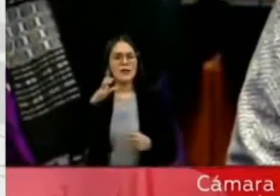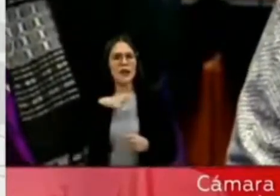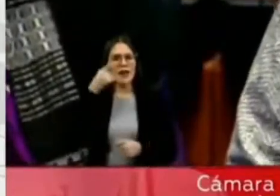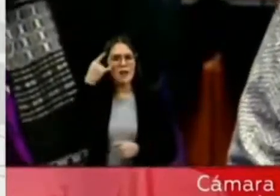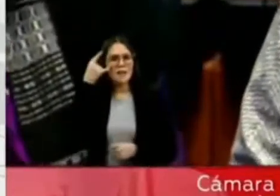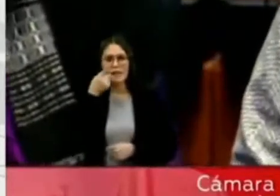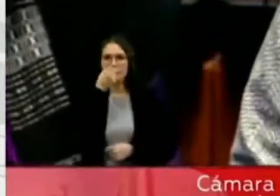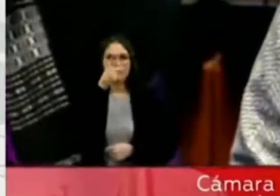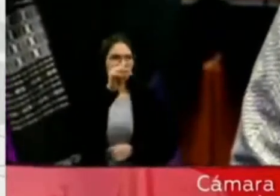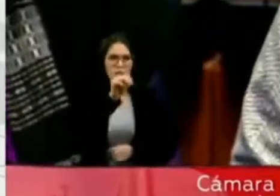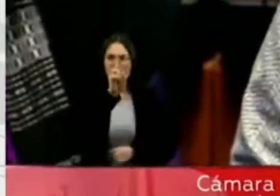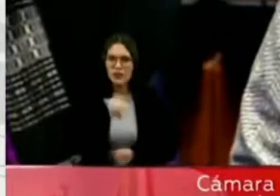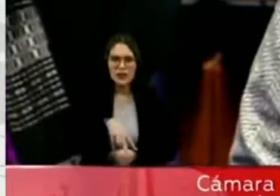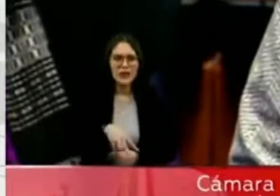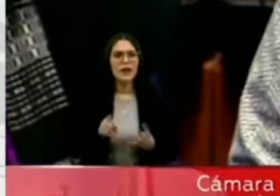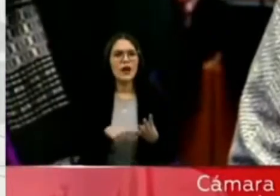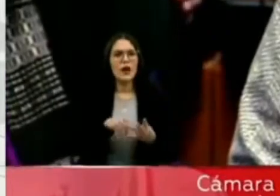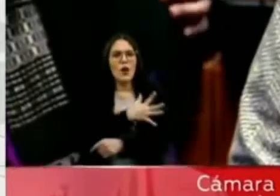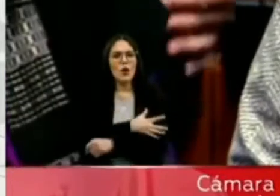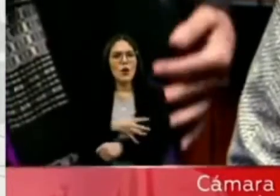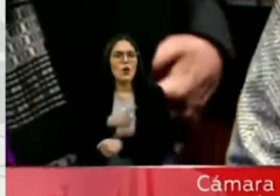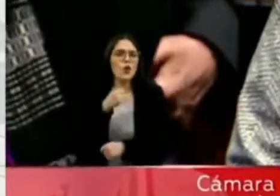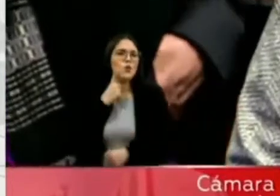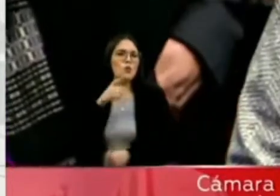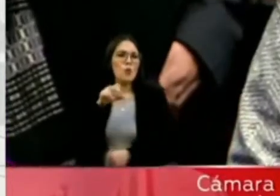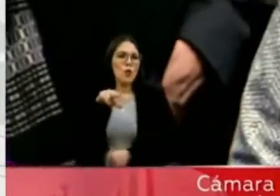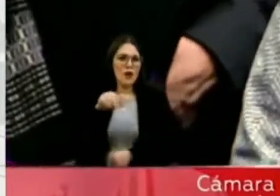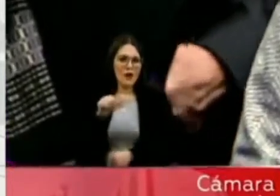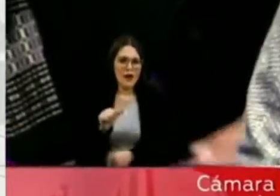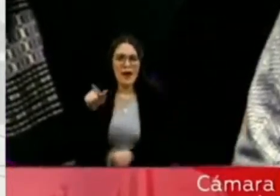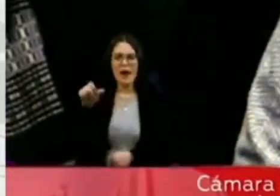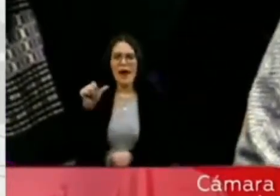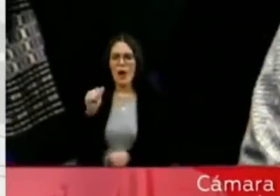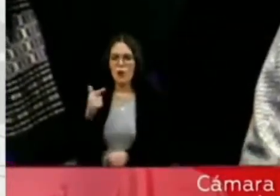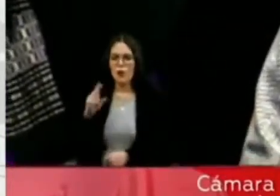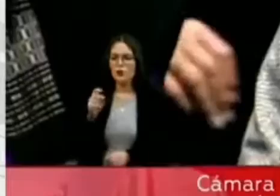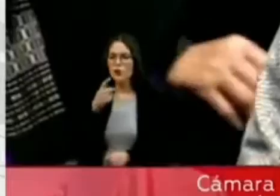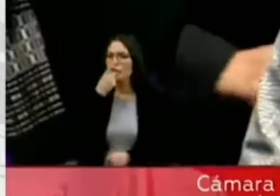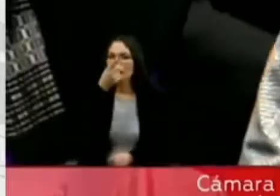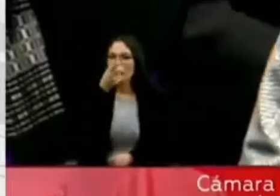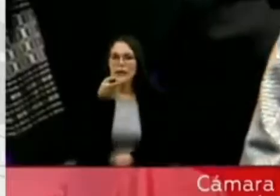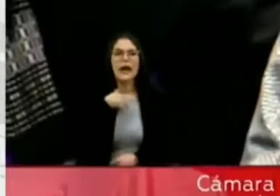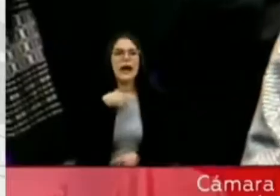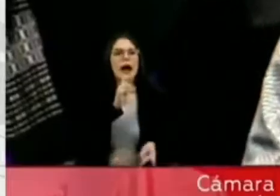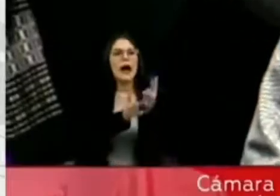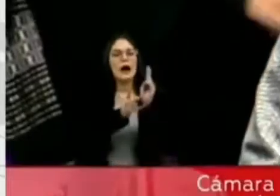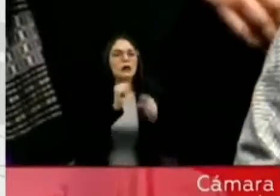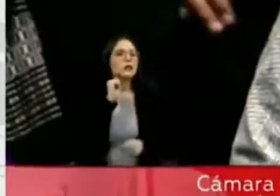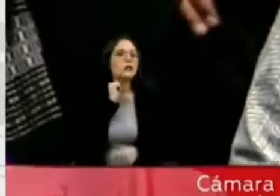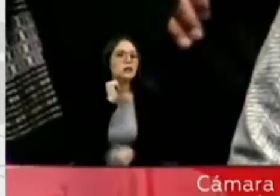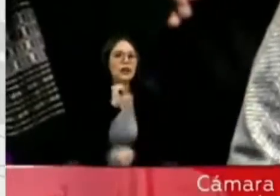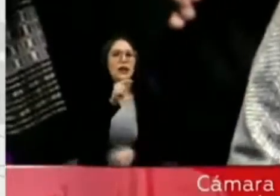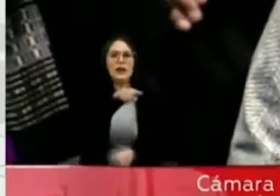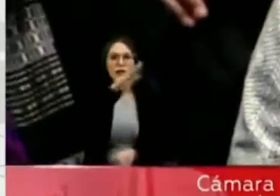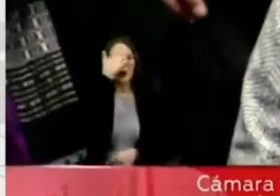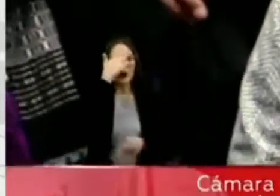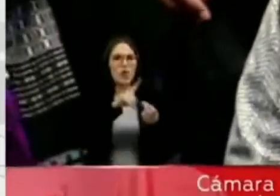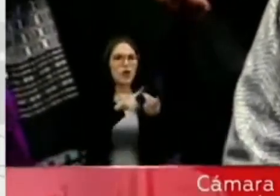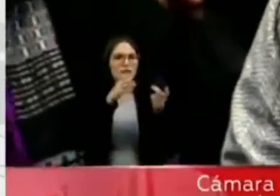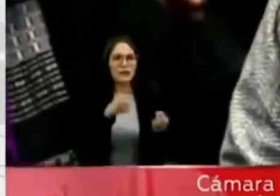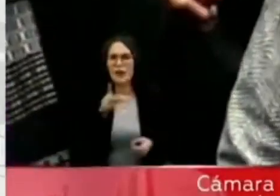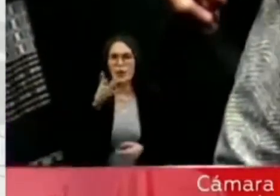El coordinador del Grupo Parlamentario de Morena, Adán Augusto López, aclara que habló con el senador y él sabe dónde está.